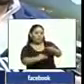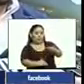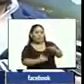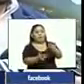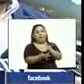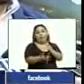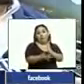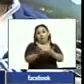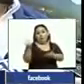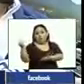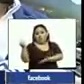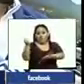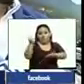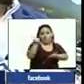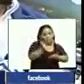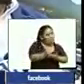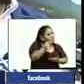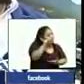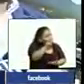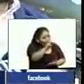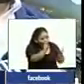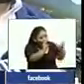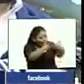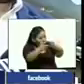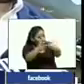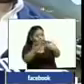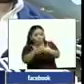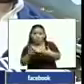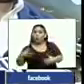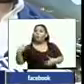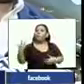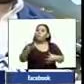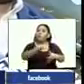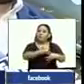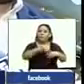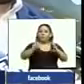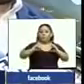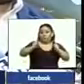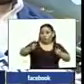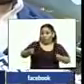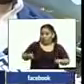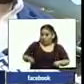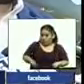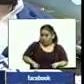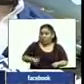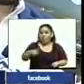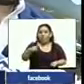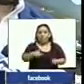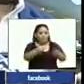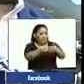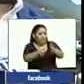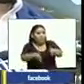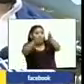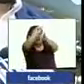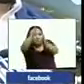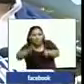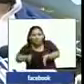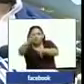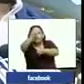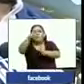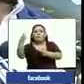financieramente en la donación y qué cosas son las que nosotros como gobierno, como cada una de las carteras, tenemos que